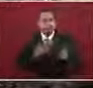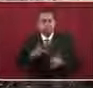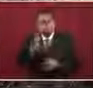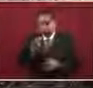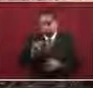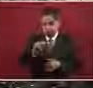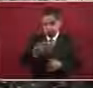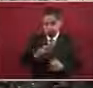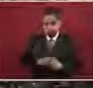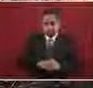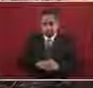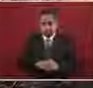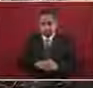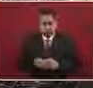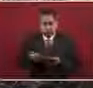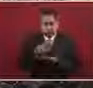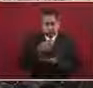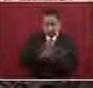de la ley nadie.